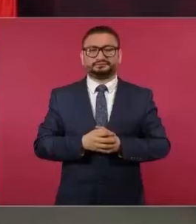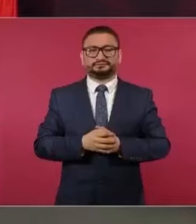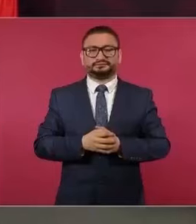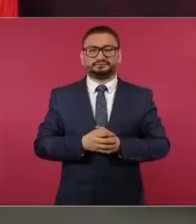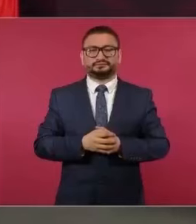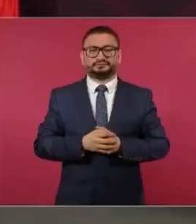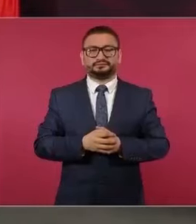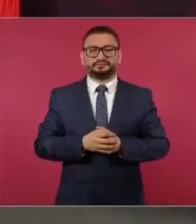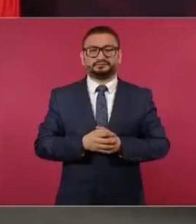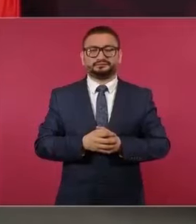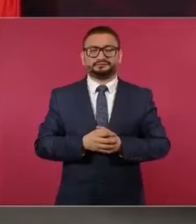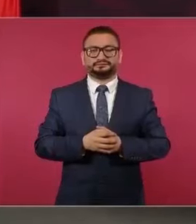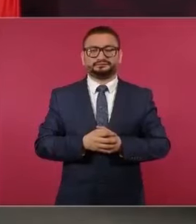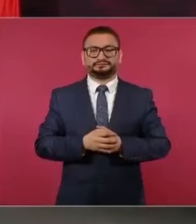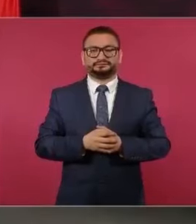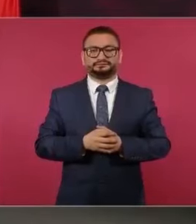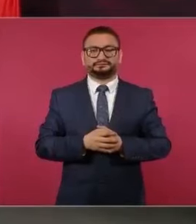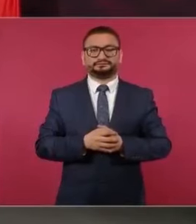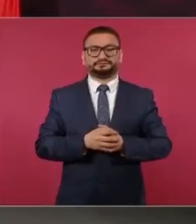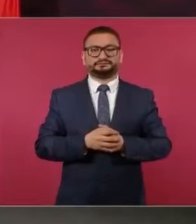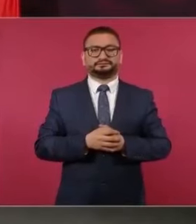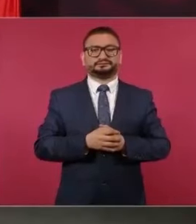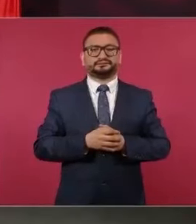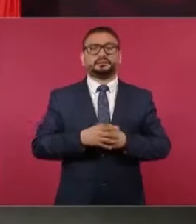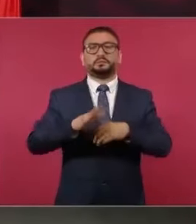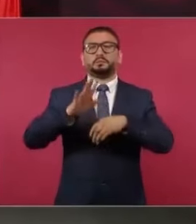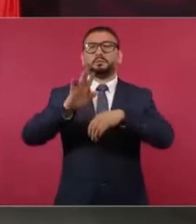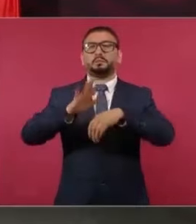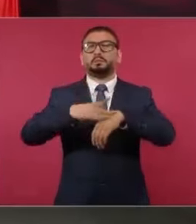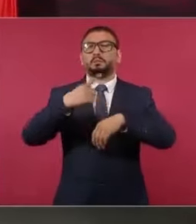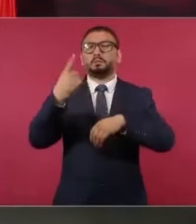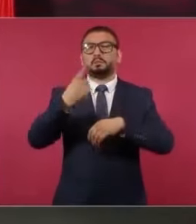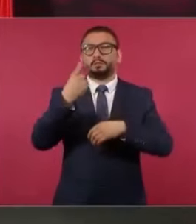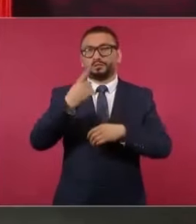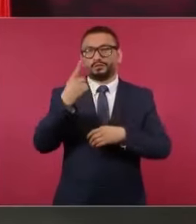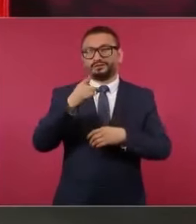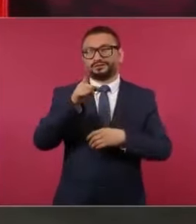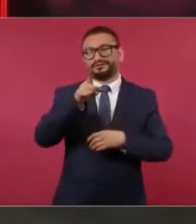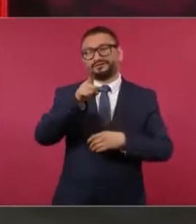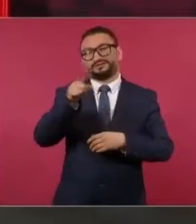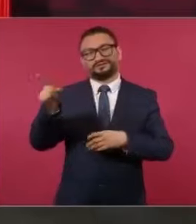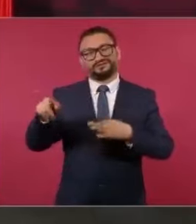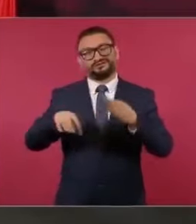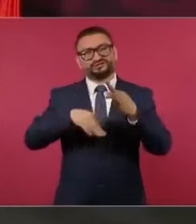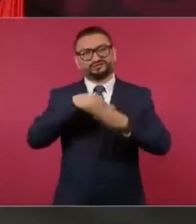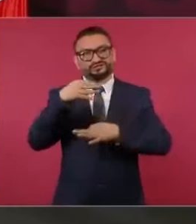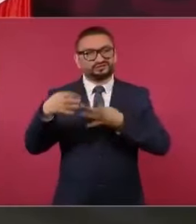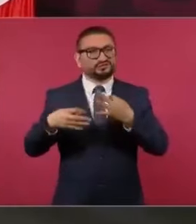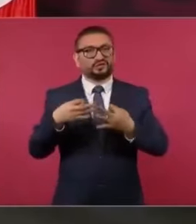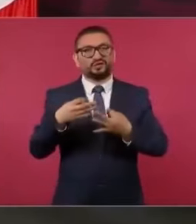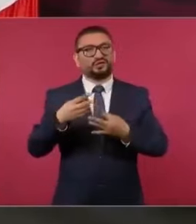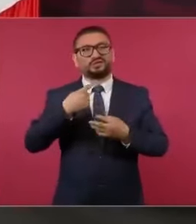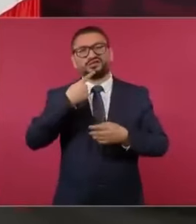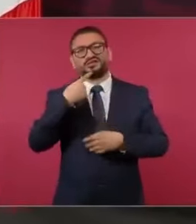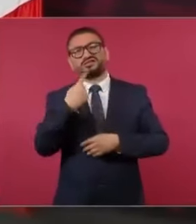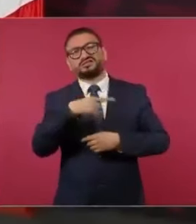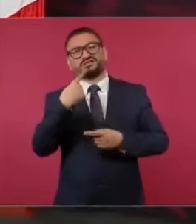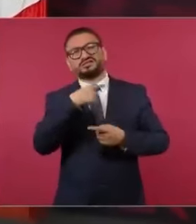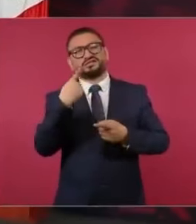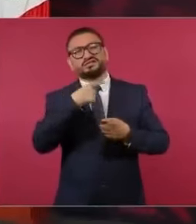temporada electoral en aquel país se mantienen buenas relaciones y se busca establecer acuerdos que beneficien a ambas